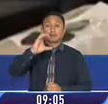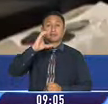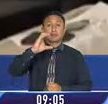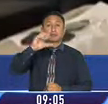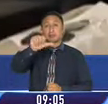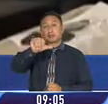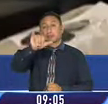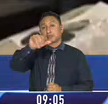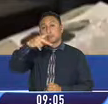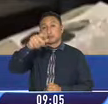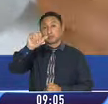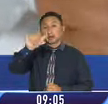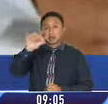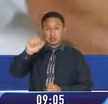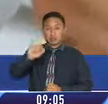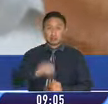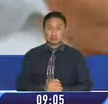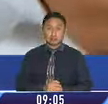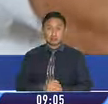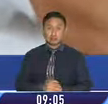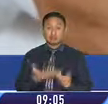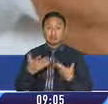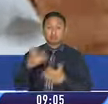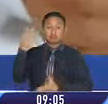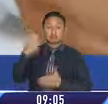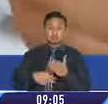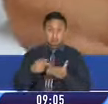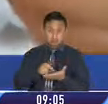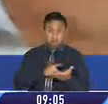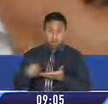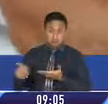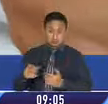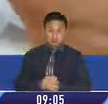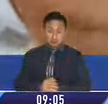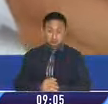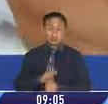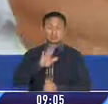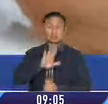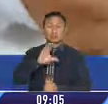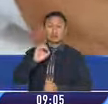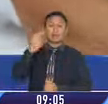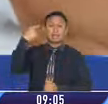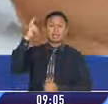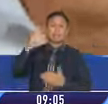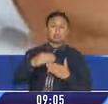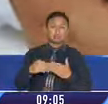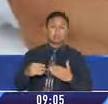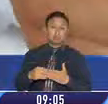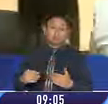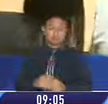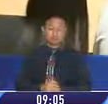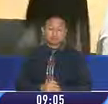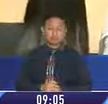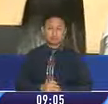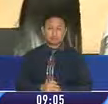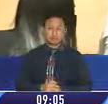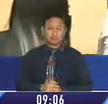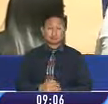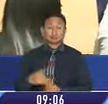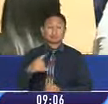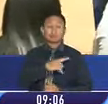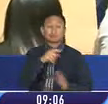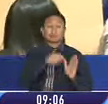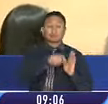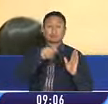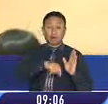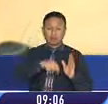Anunceli, por reparación integral y sanción pecuniaria, se habla de $50 millones. Salvador hoy quiere